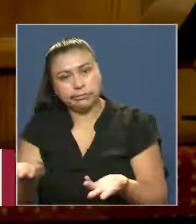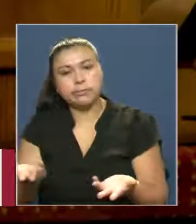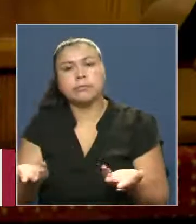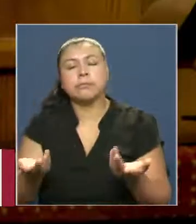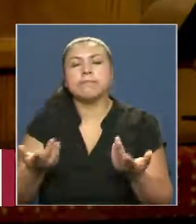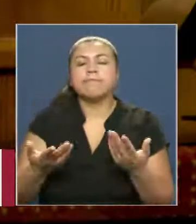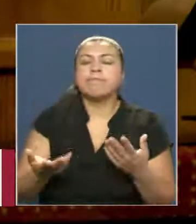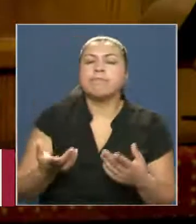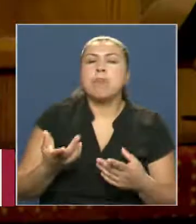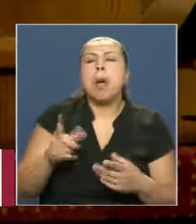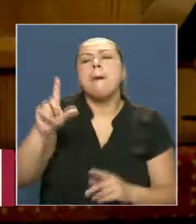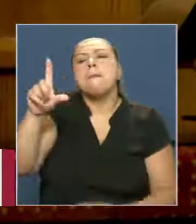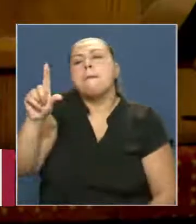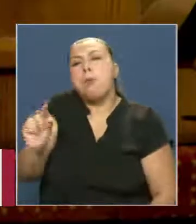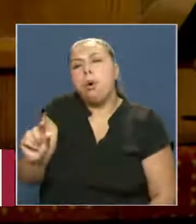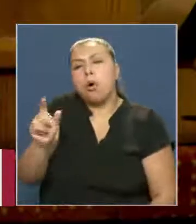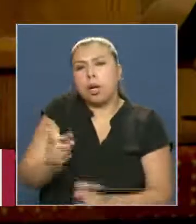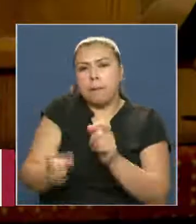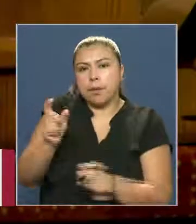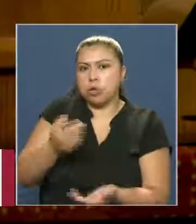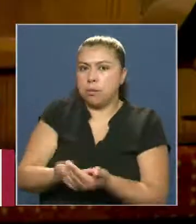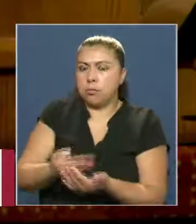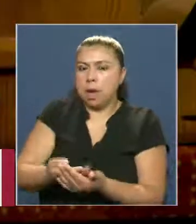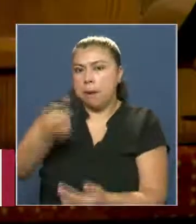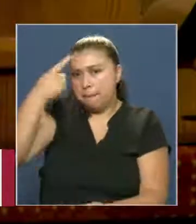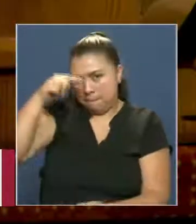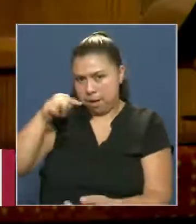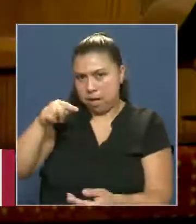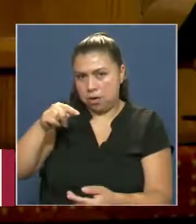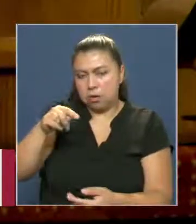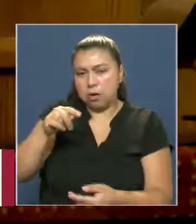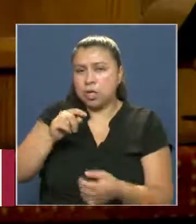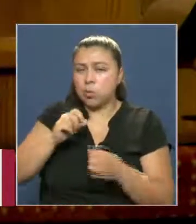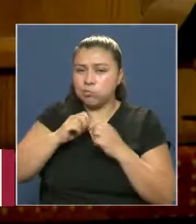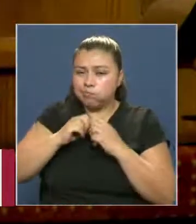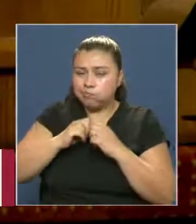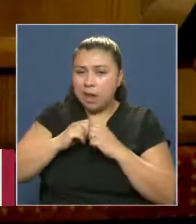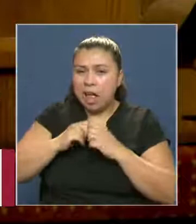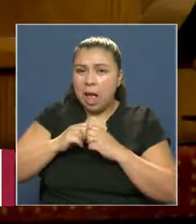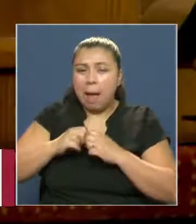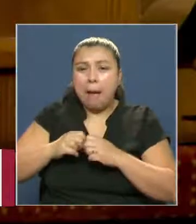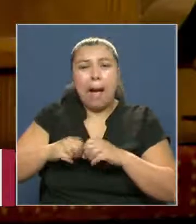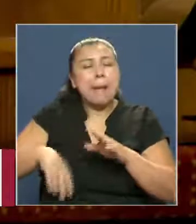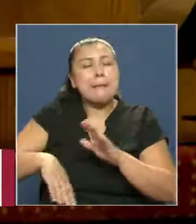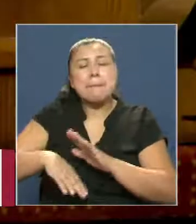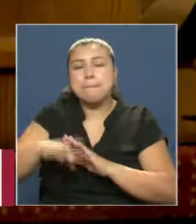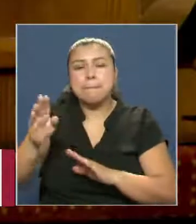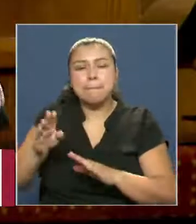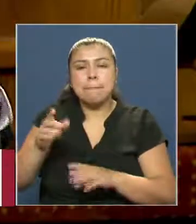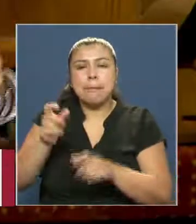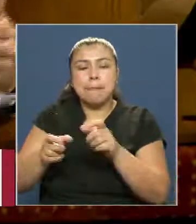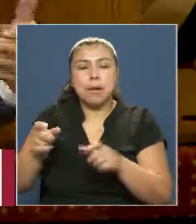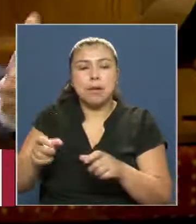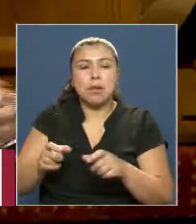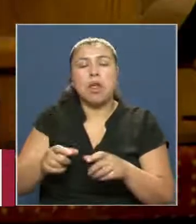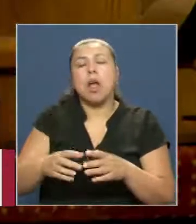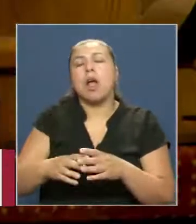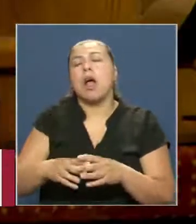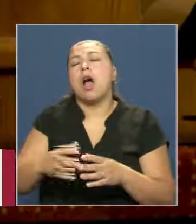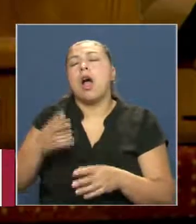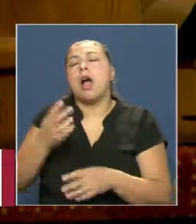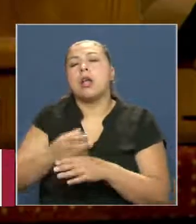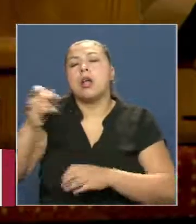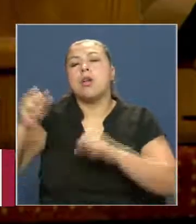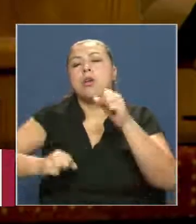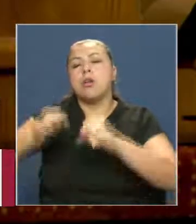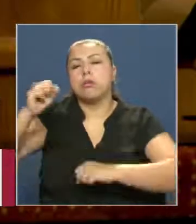manera minoritaria, pero que abarca todos los estratos sociales. Pero inescrupulosos están en los grandes, en los chicos y en los medianos,